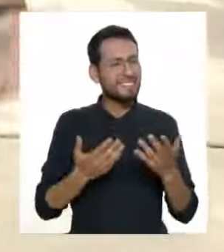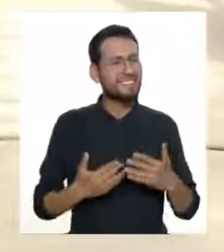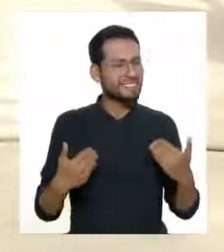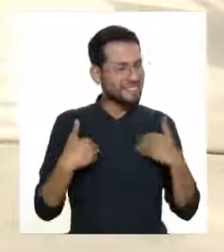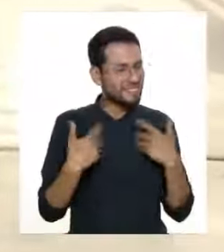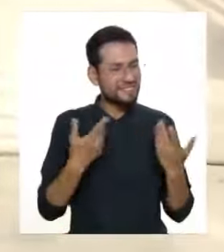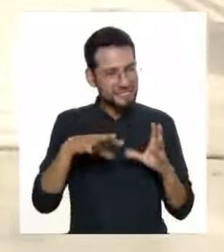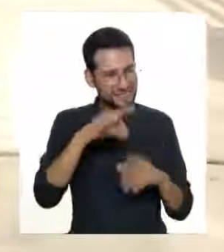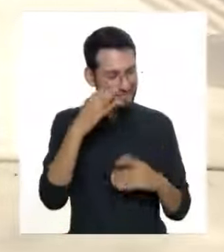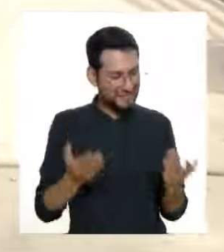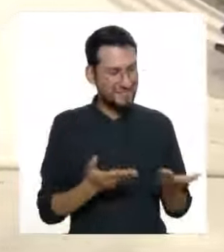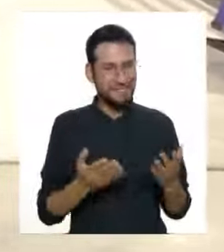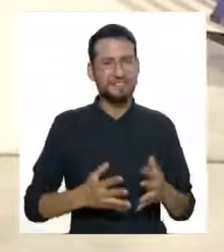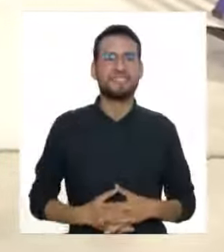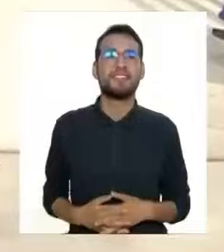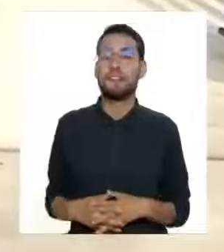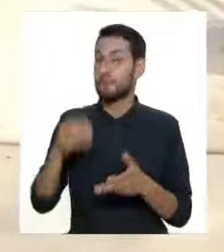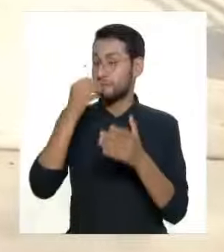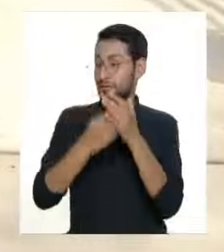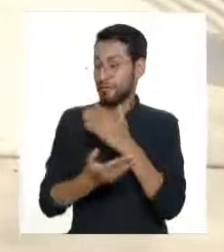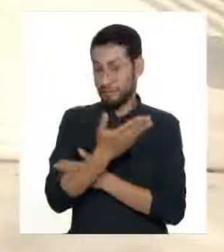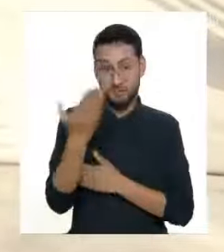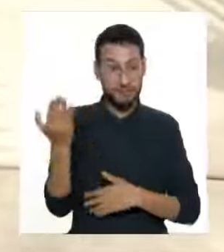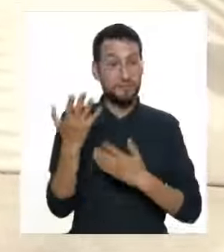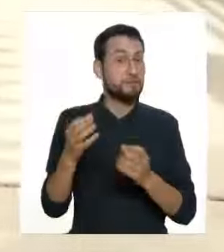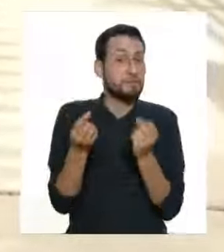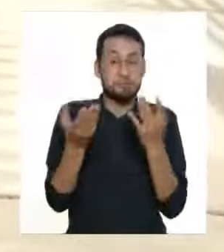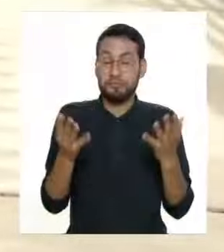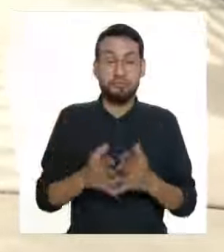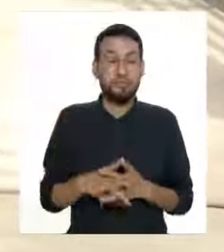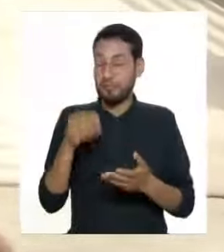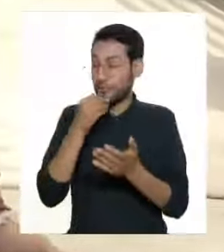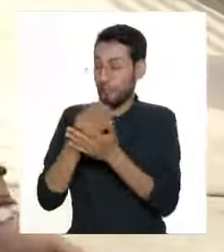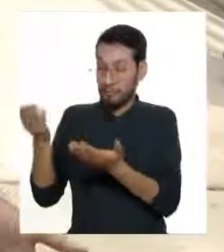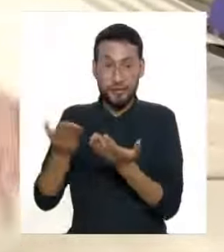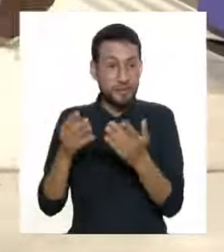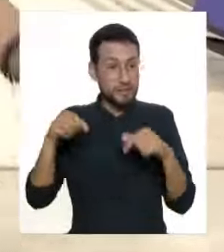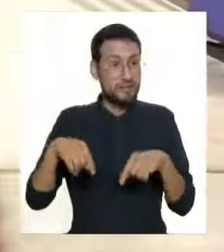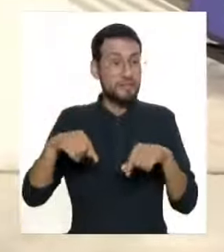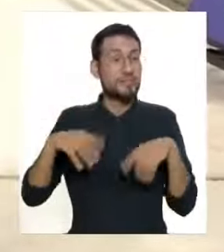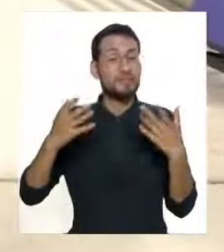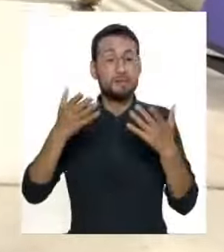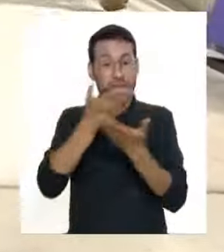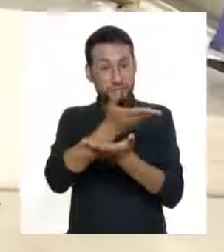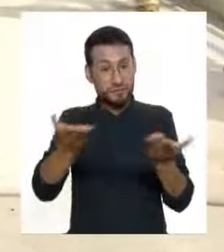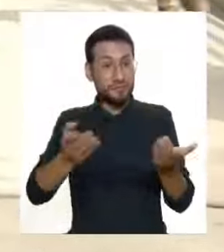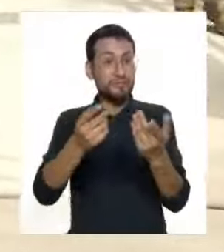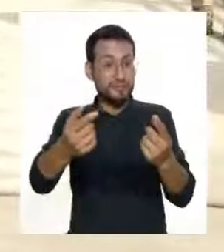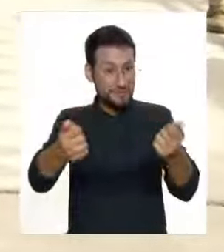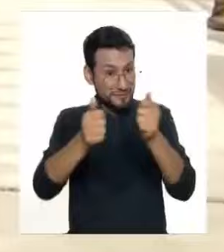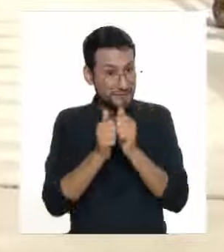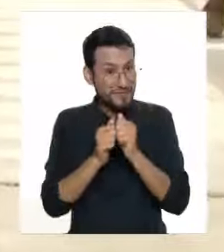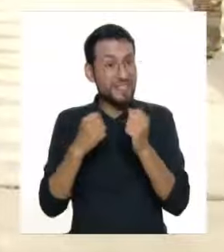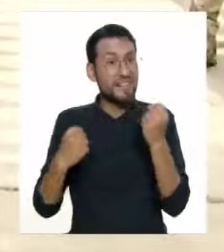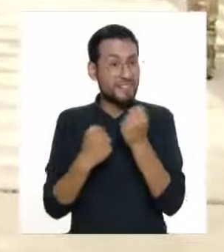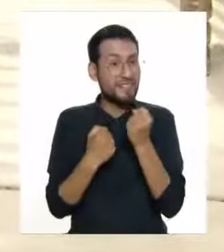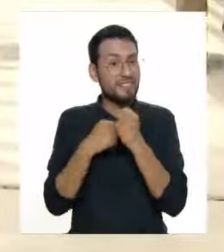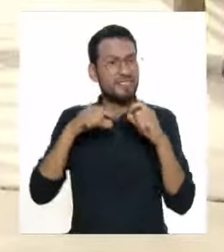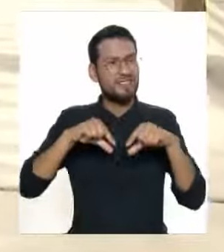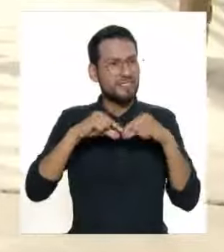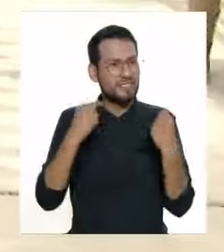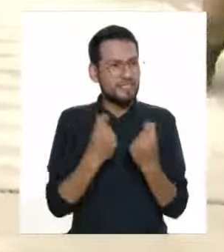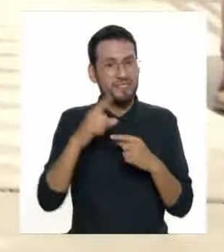qué es lo que más podemos encontrar aquí en esta feria. Muy buenos días a todos. Nada, bienvenida a todos ustedes por acompañarnos y apoyarnos. Somos un